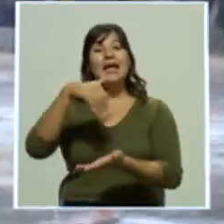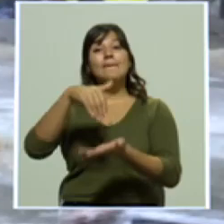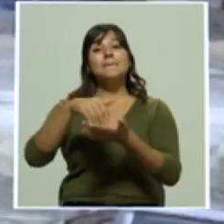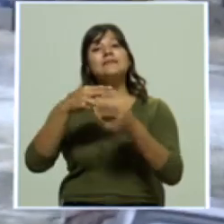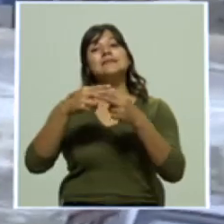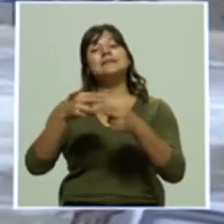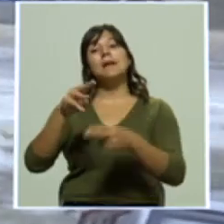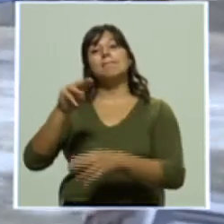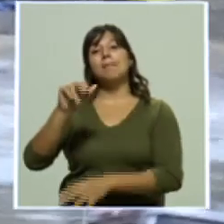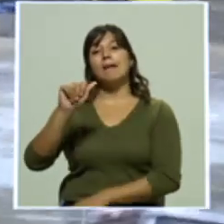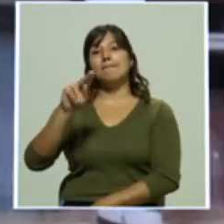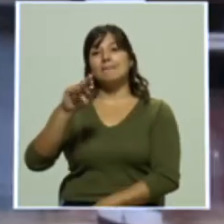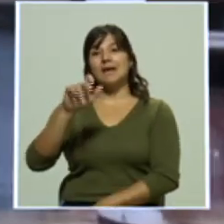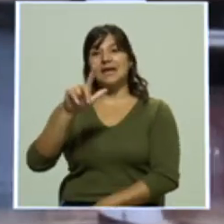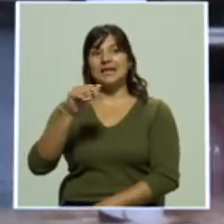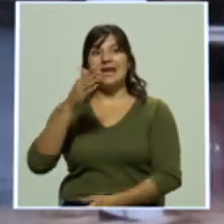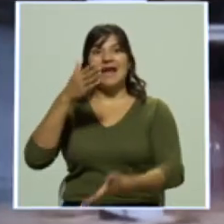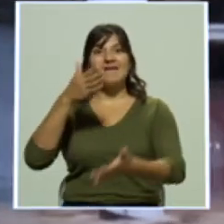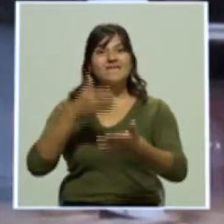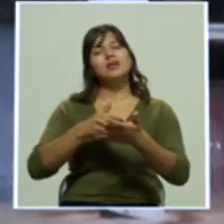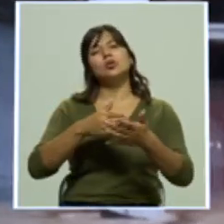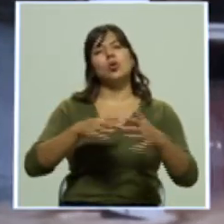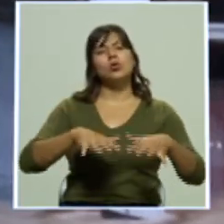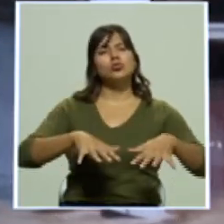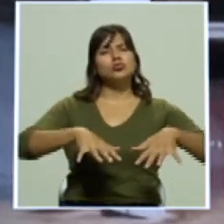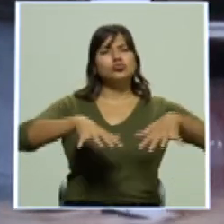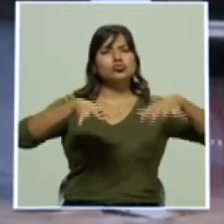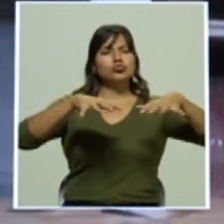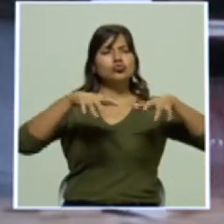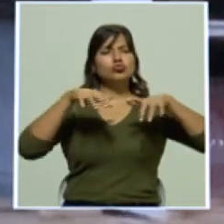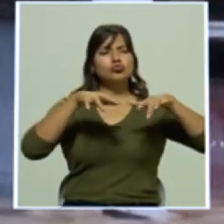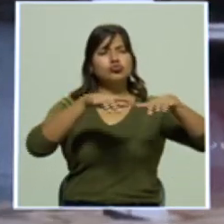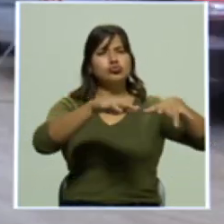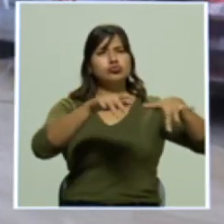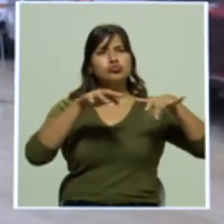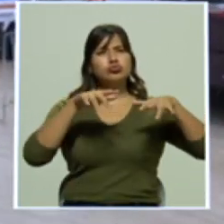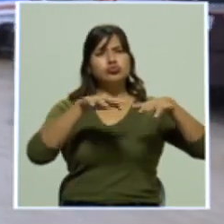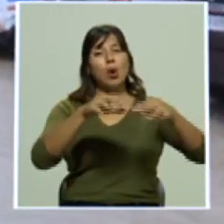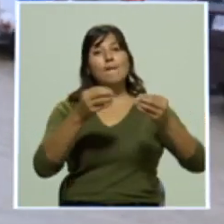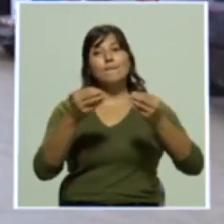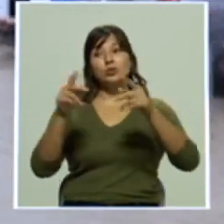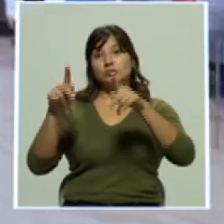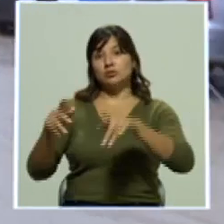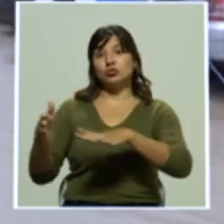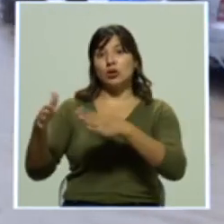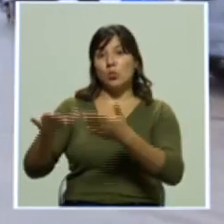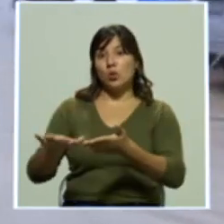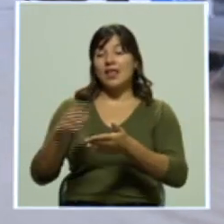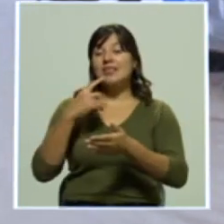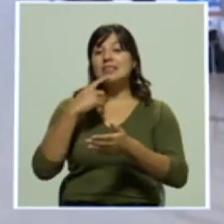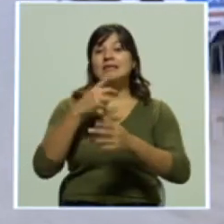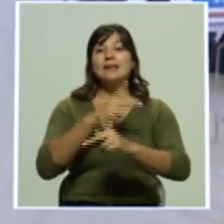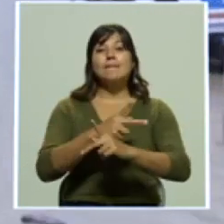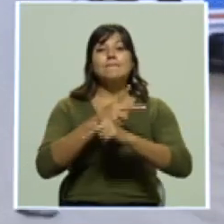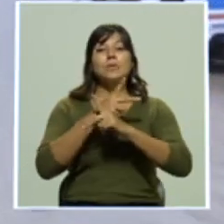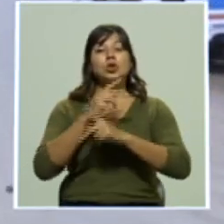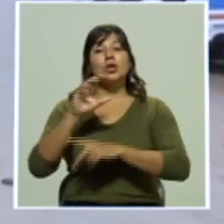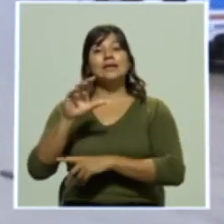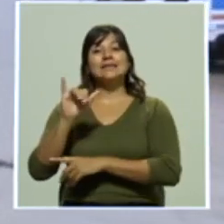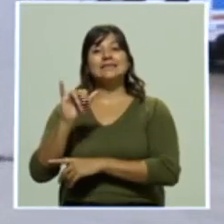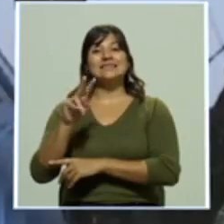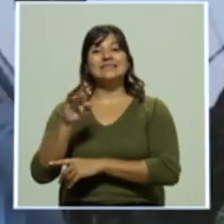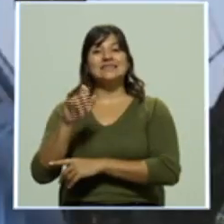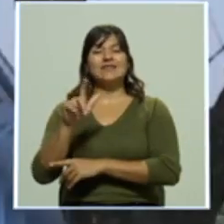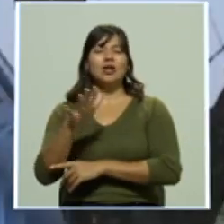tierra el miércoles por la noche y provocó muertes en otras partes del archipiélago. Según Protección Civil, unas 180.000 personas